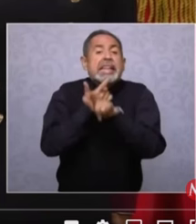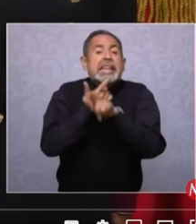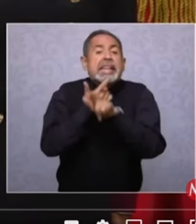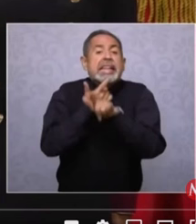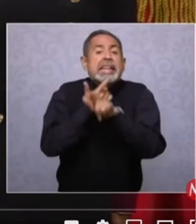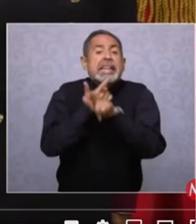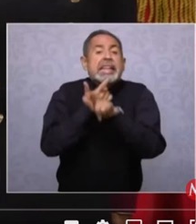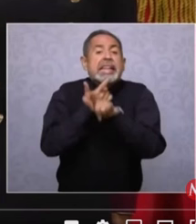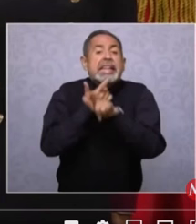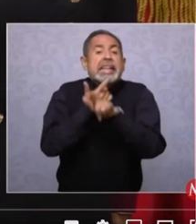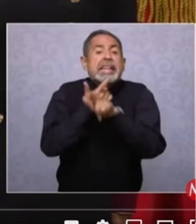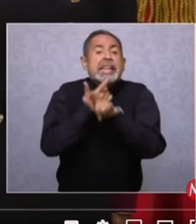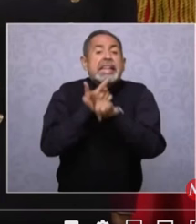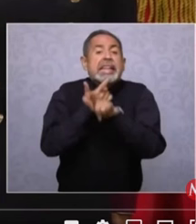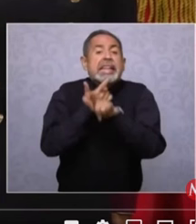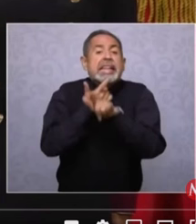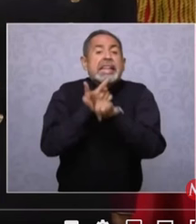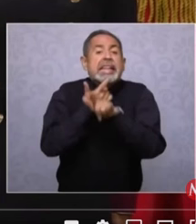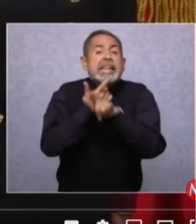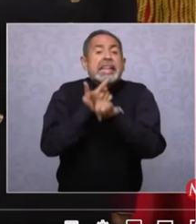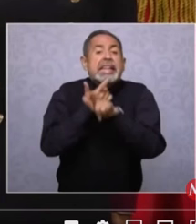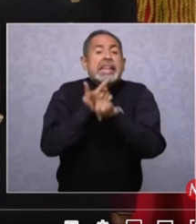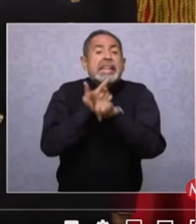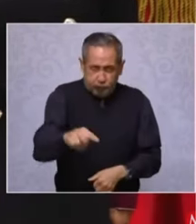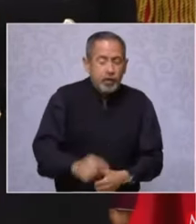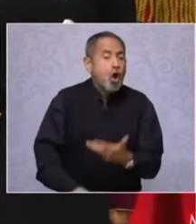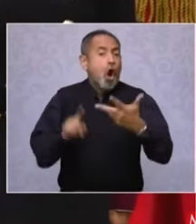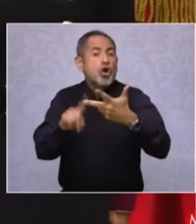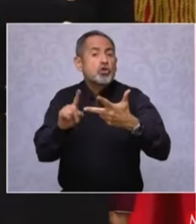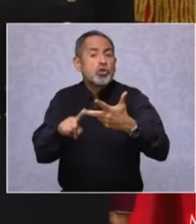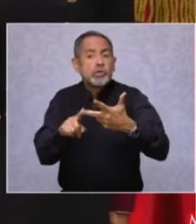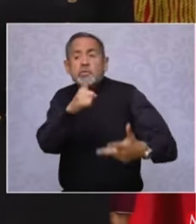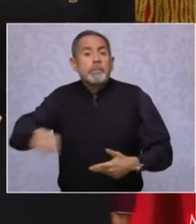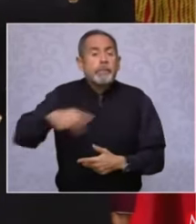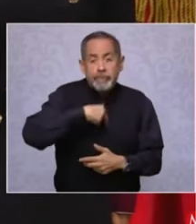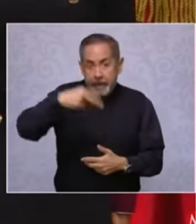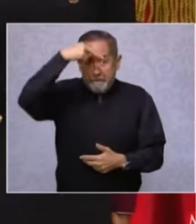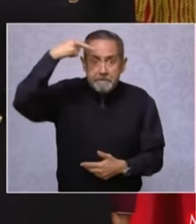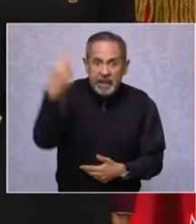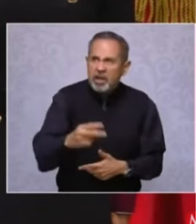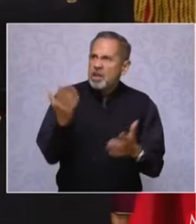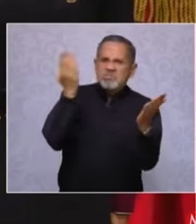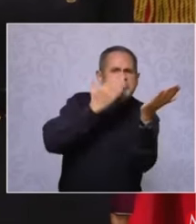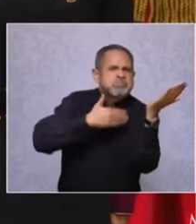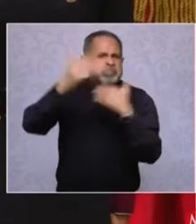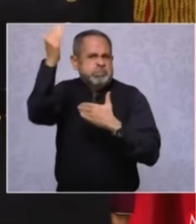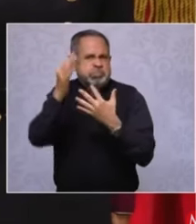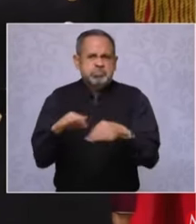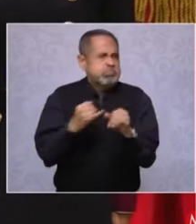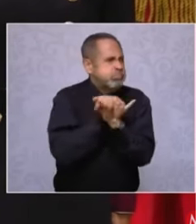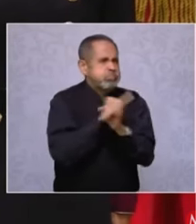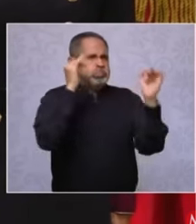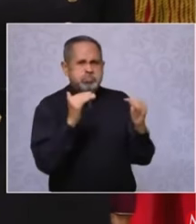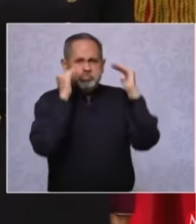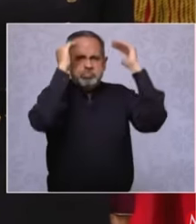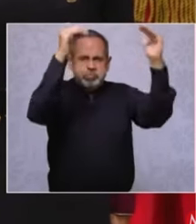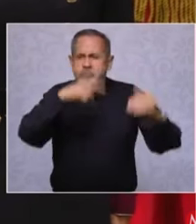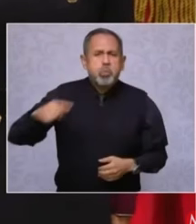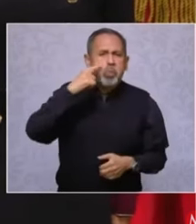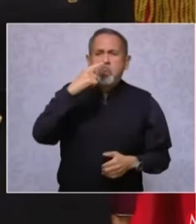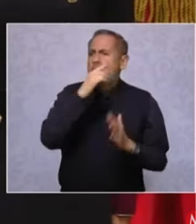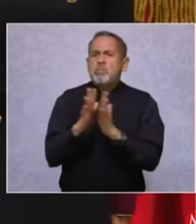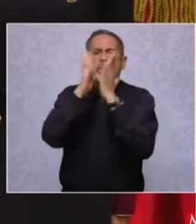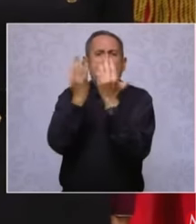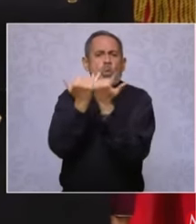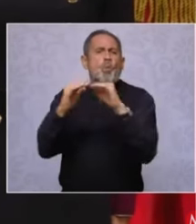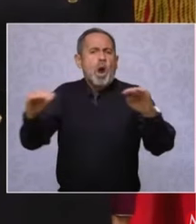muy de izquierda, ¿no?, muy progresista. México es un país soberano, independiente, libre y democrático.